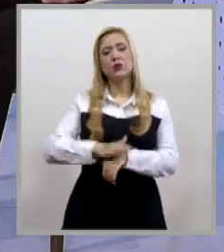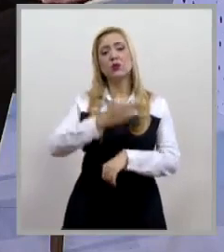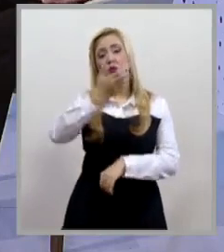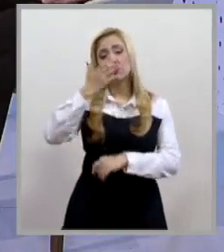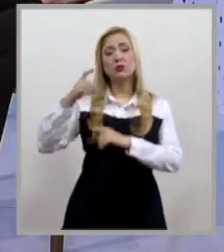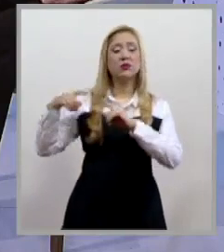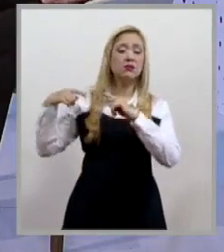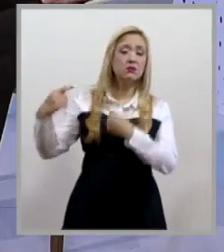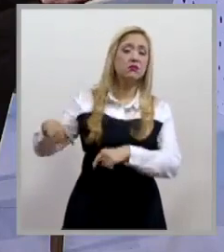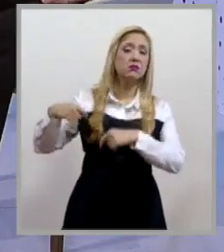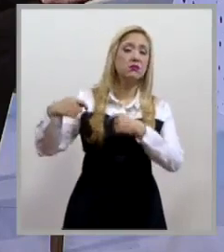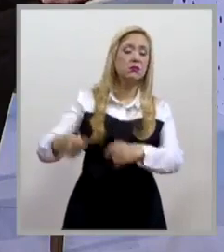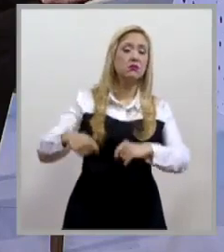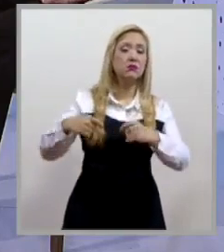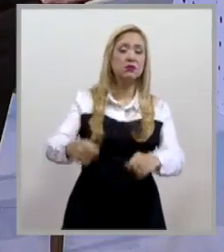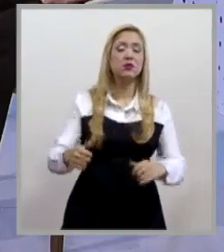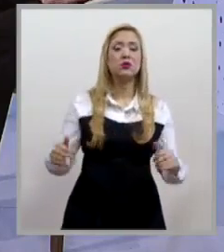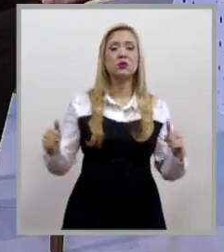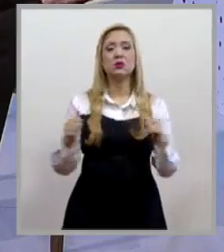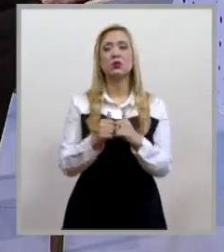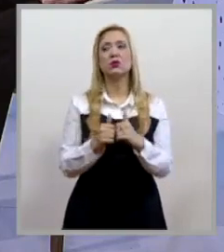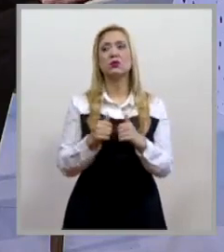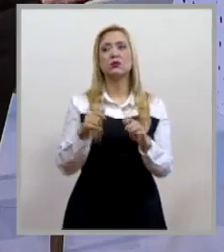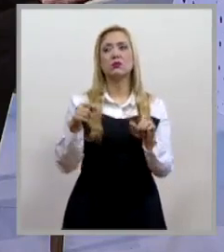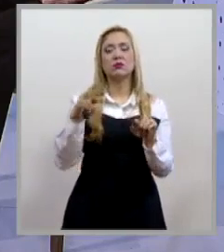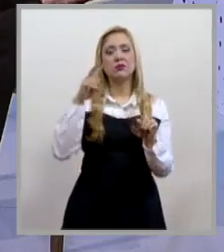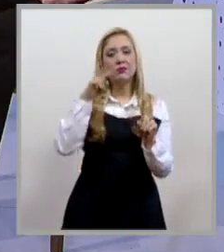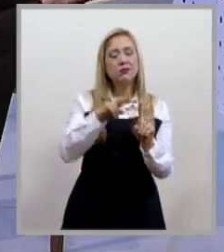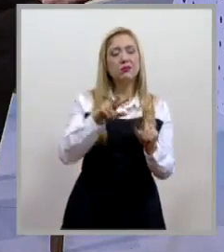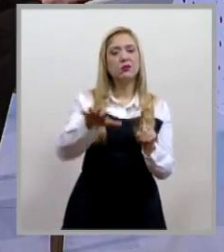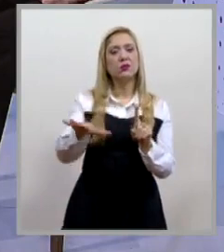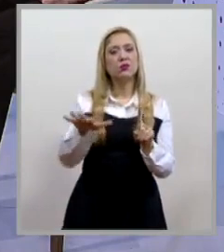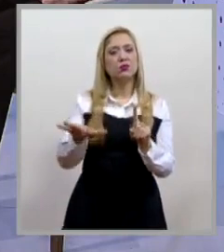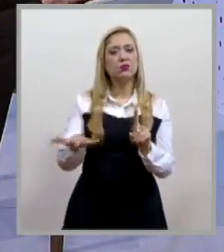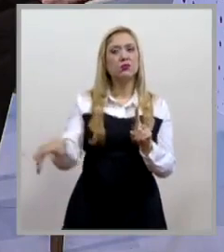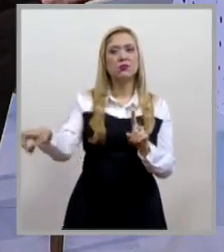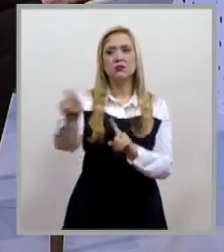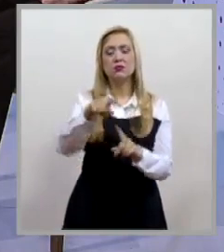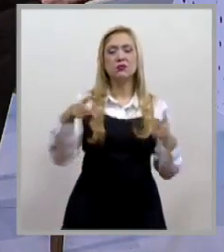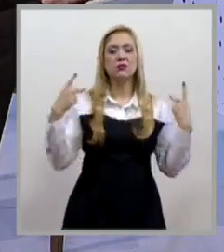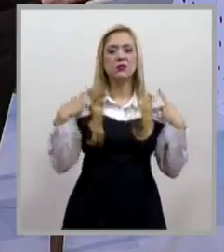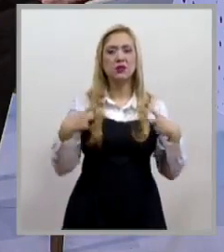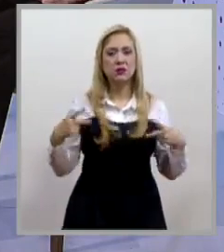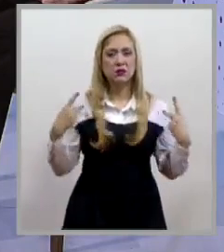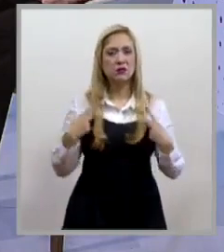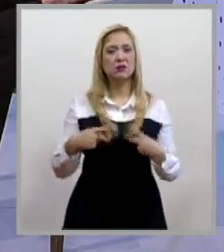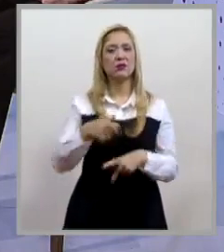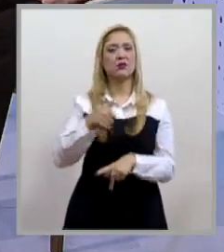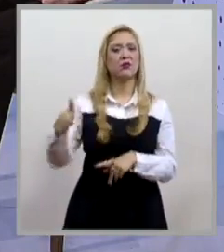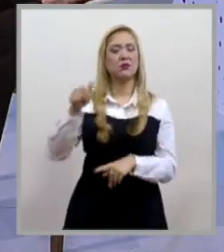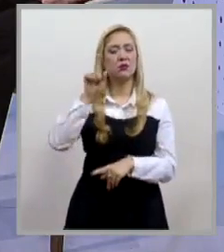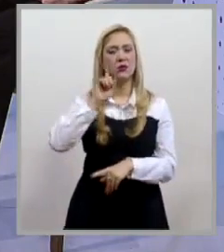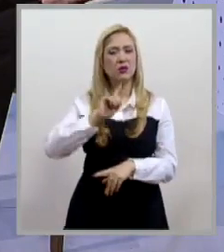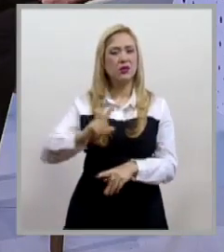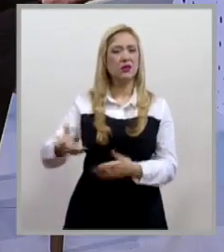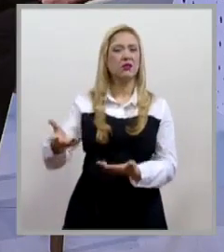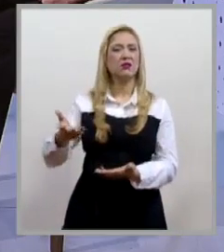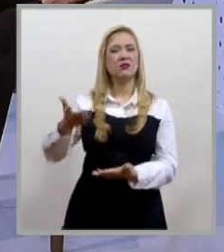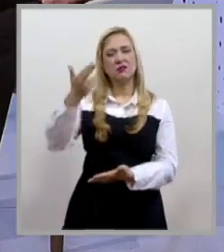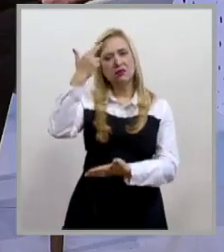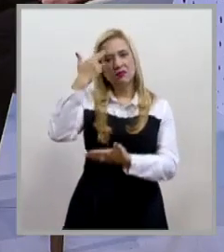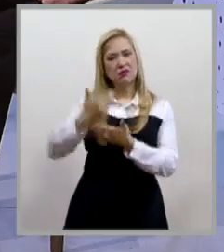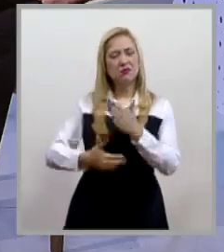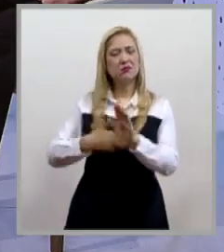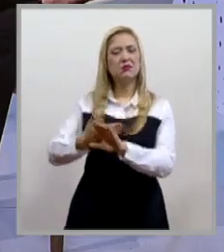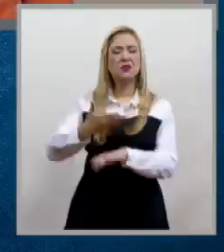que se expresa a través del comportamiento de las sociedades y que normalizan los actos